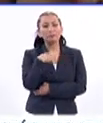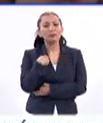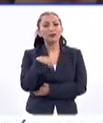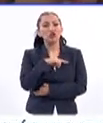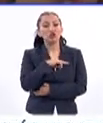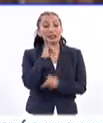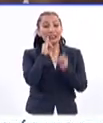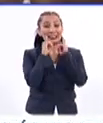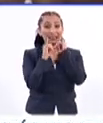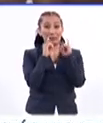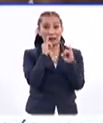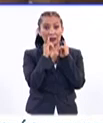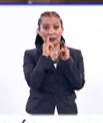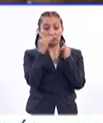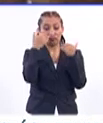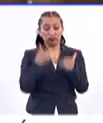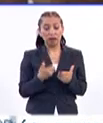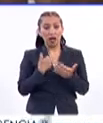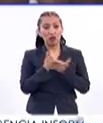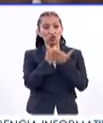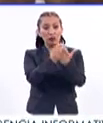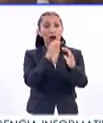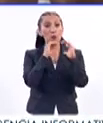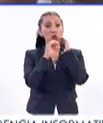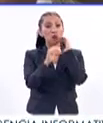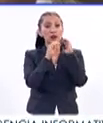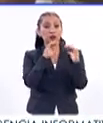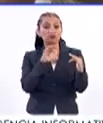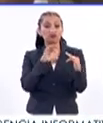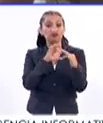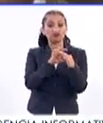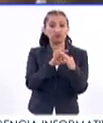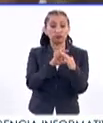somos intérpretes, somos un medio de comunicación ahí, ¿sí?